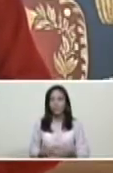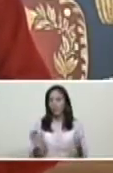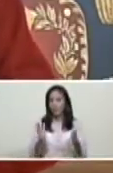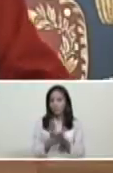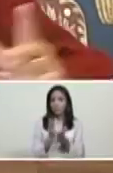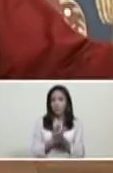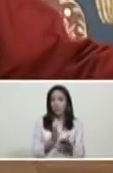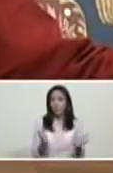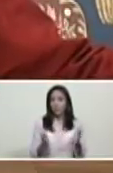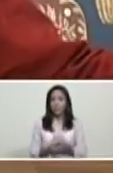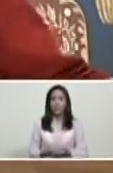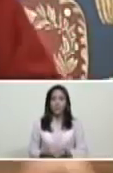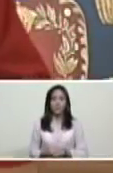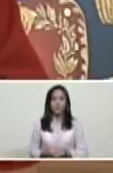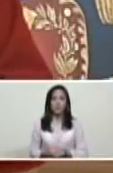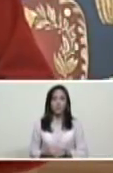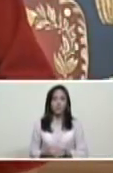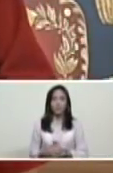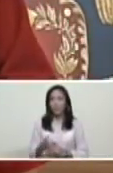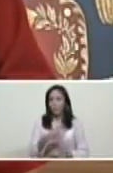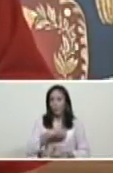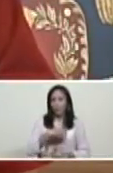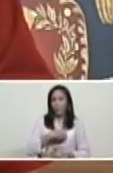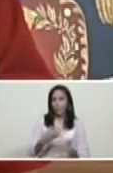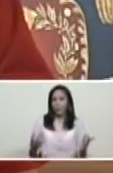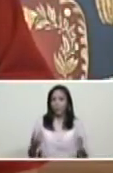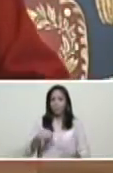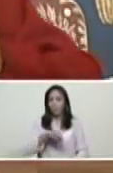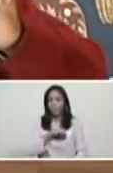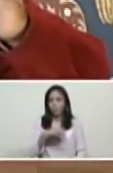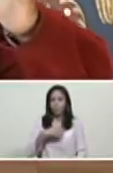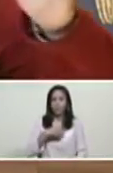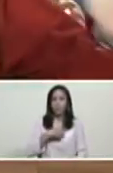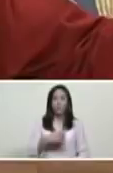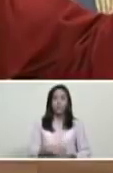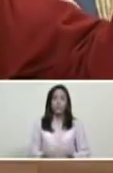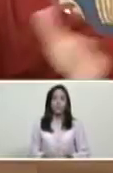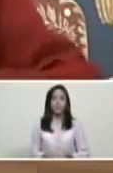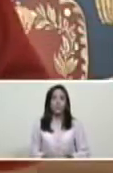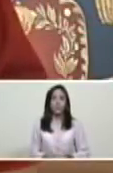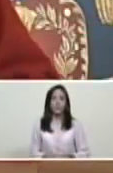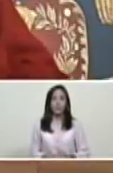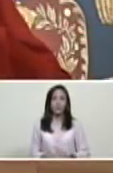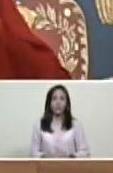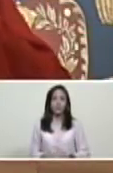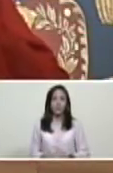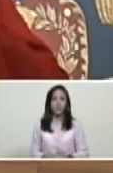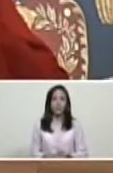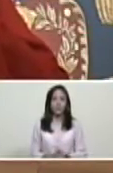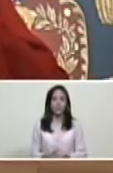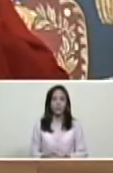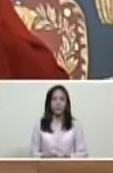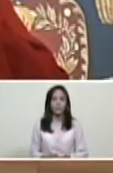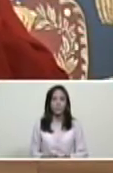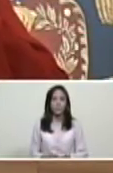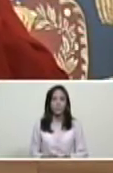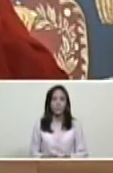digo, no han podido ni podrán con Venezuela. Venezuela se abre las puertas del mundo con esfuerzo